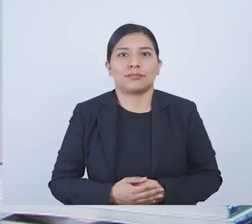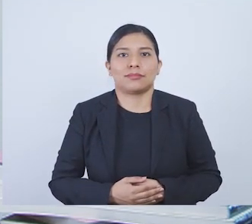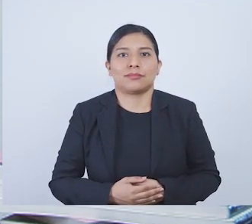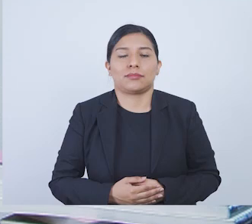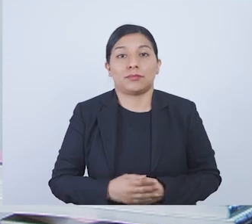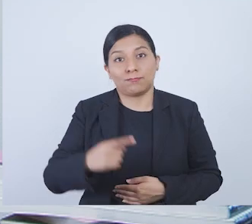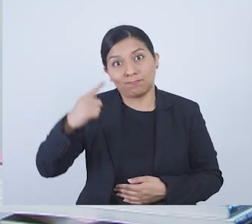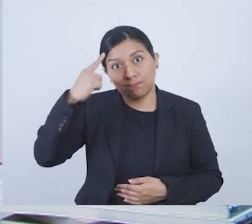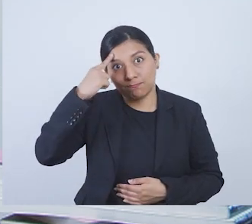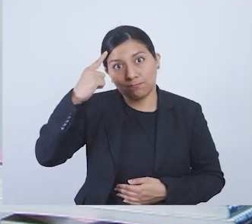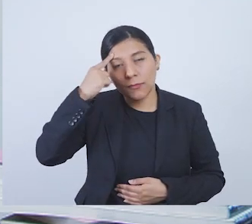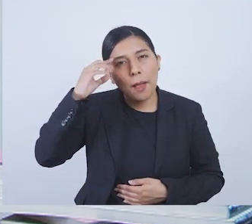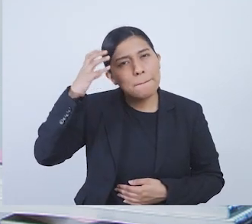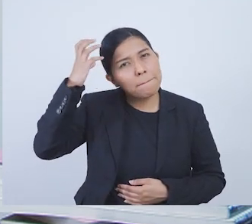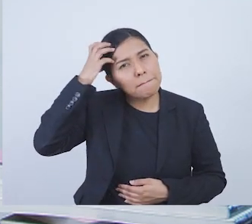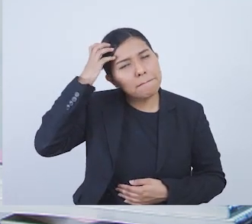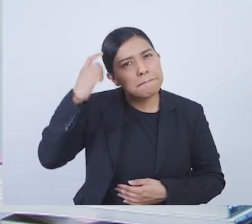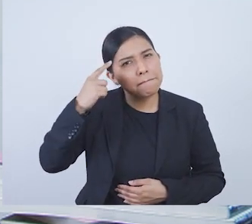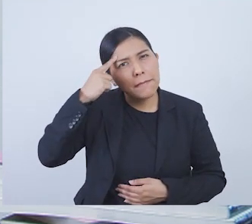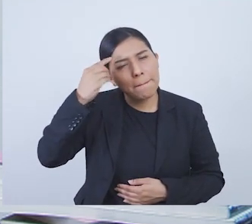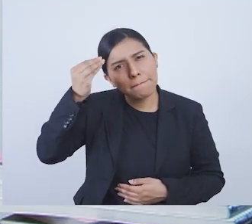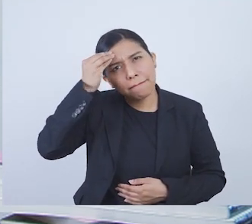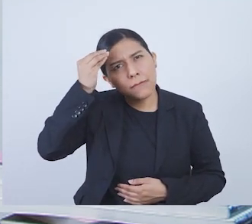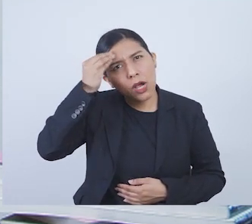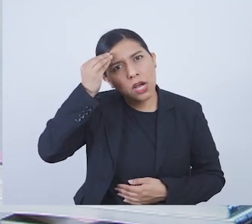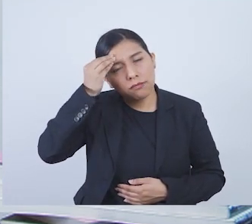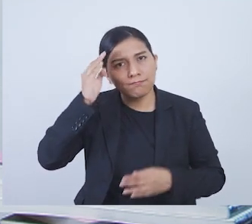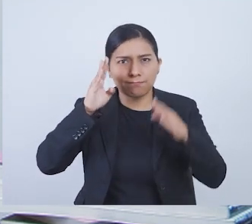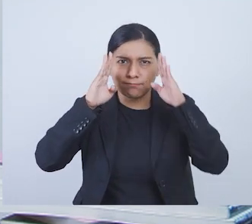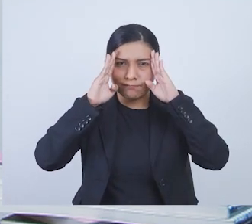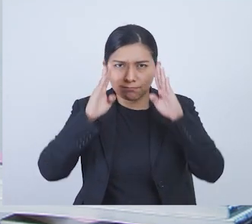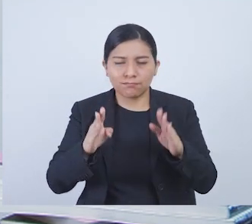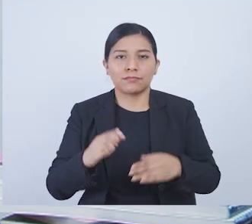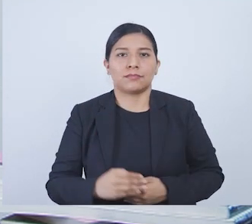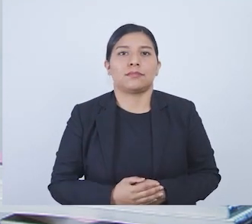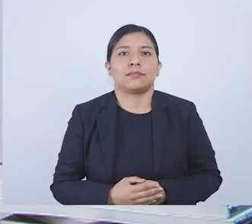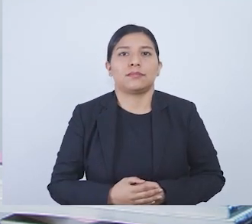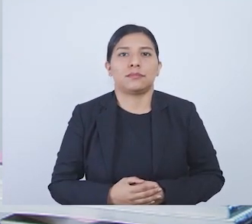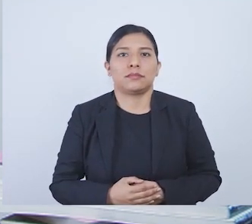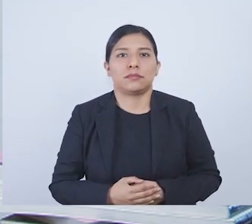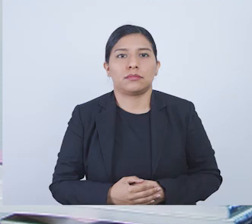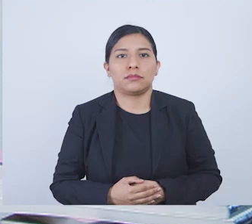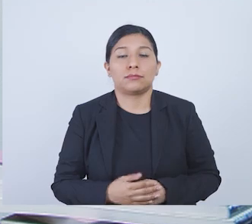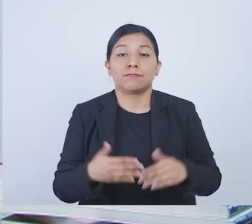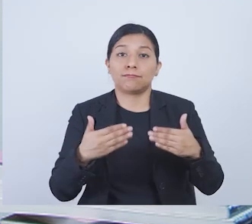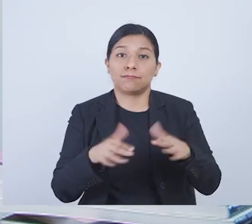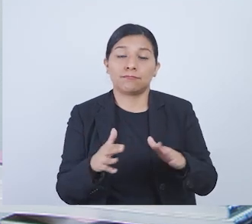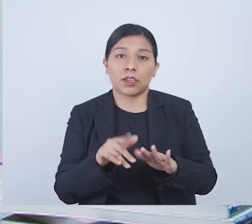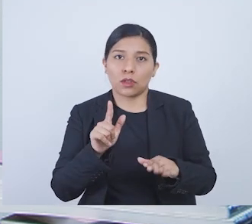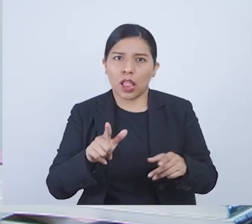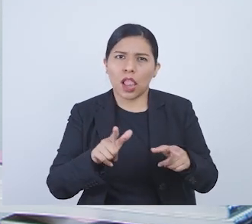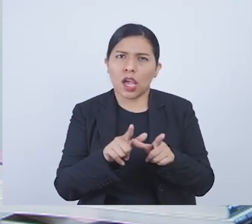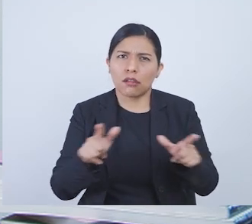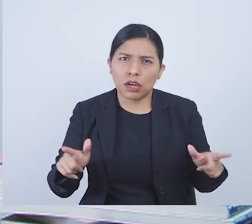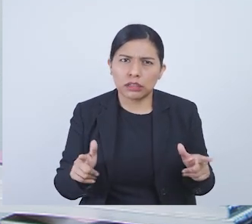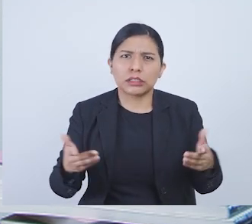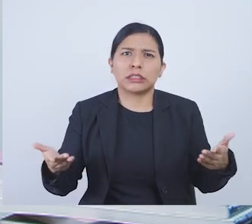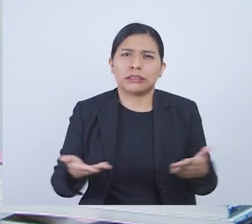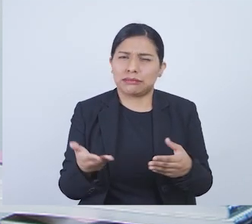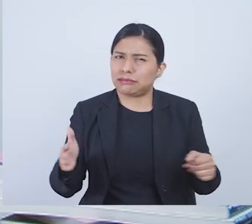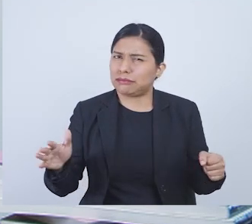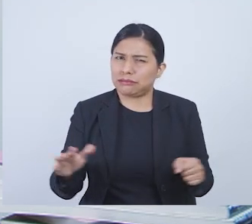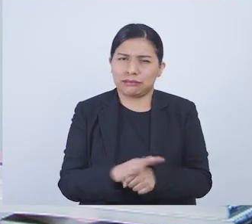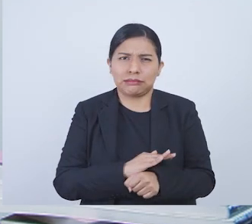procesos mentales de memoria, de atención, de focalización, de corrección del lenguaje, y todo basado